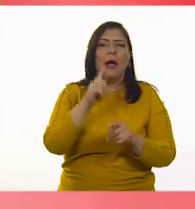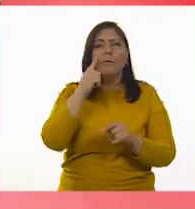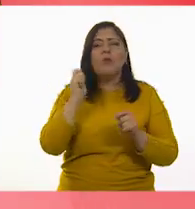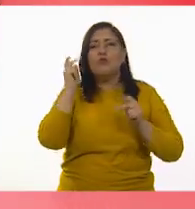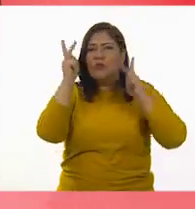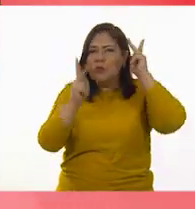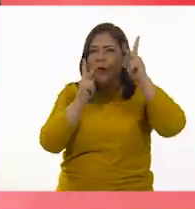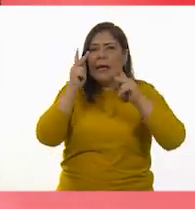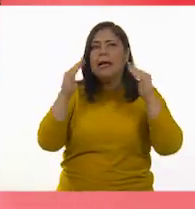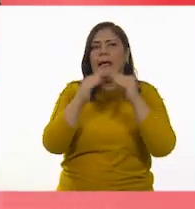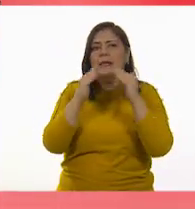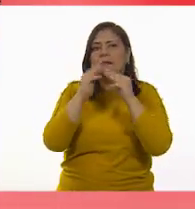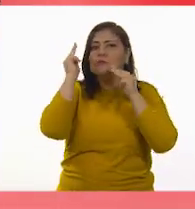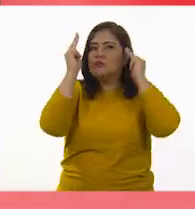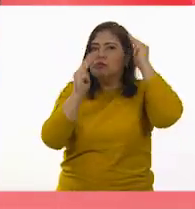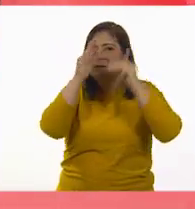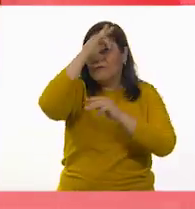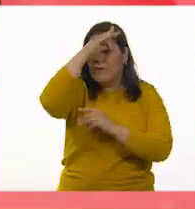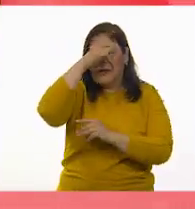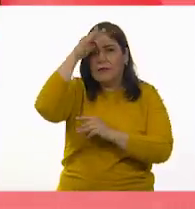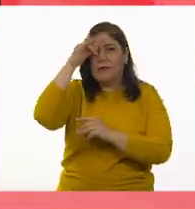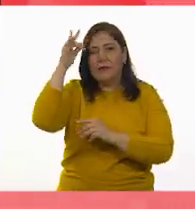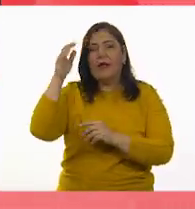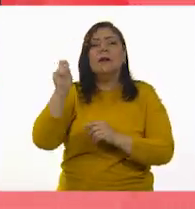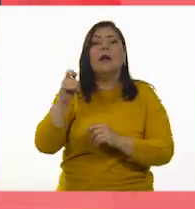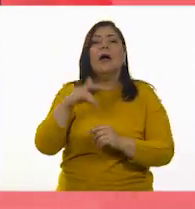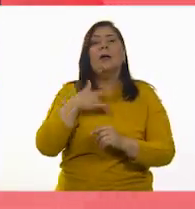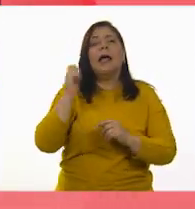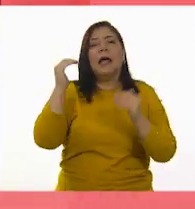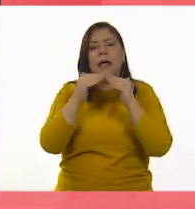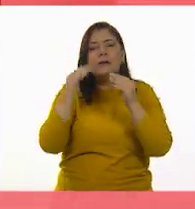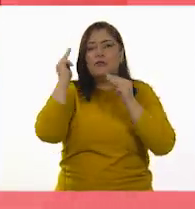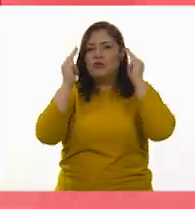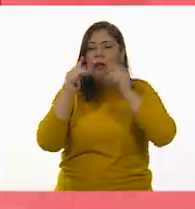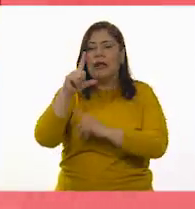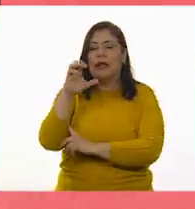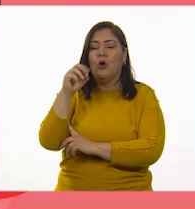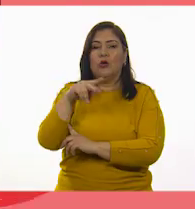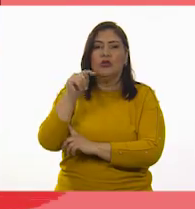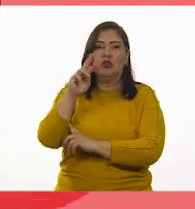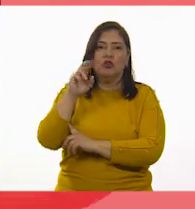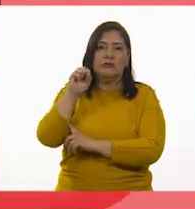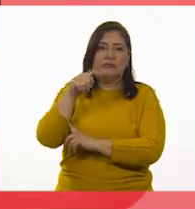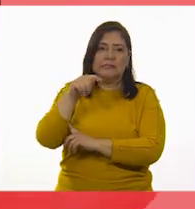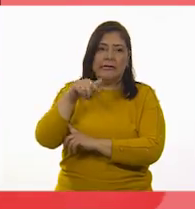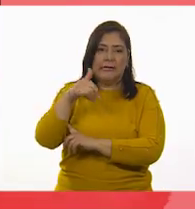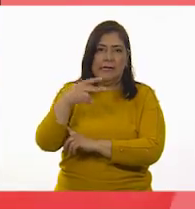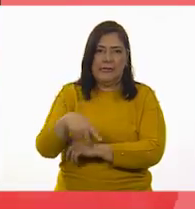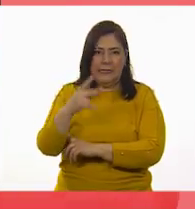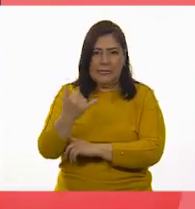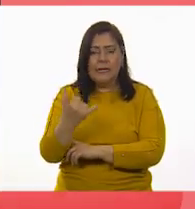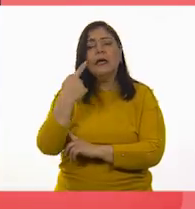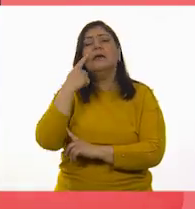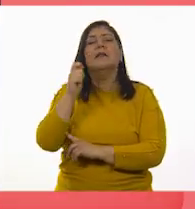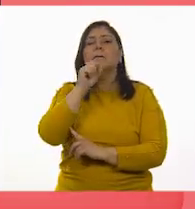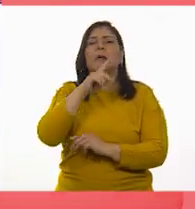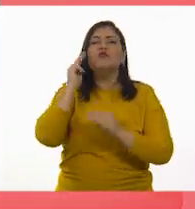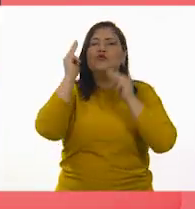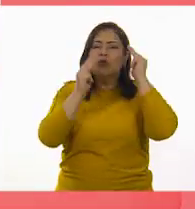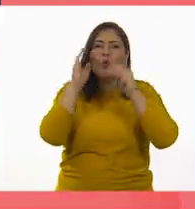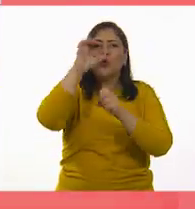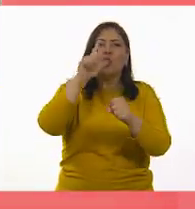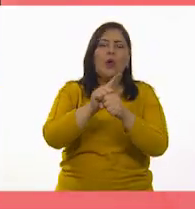Casa Museo de Frida Kahlo, la Casa Museo de León Trotsky, el Museo Nacional de Culturas Populares y ya de